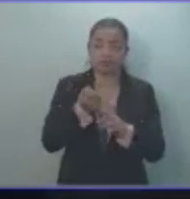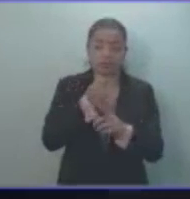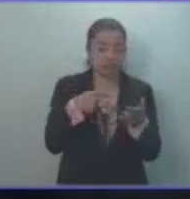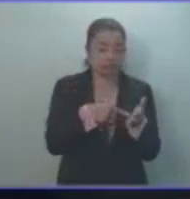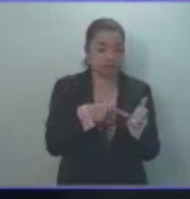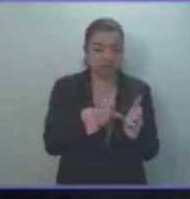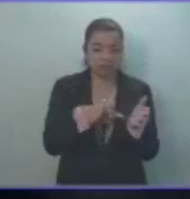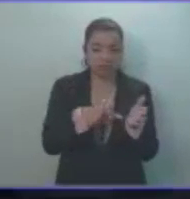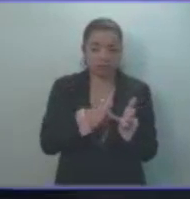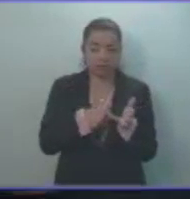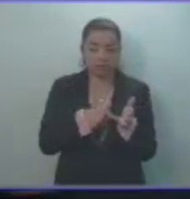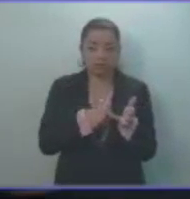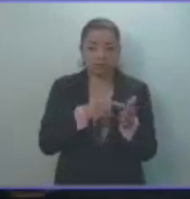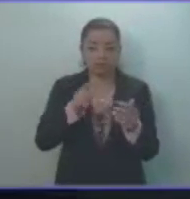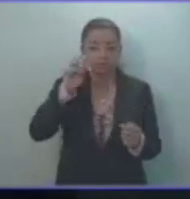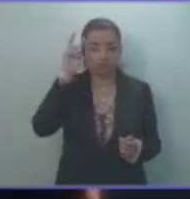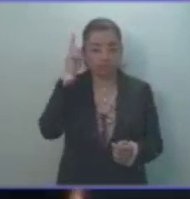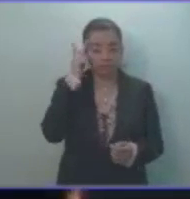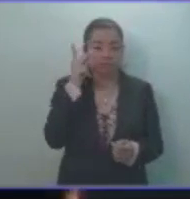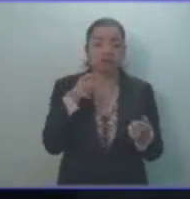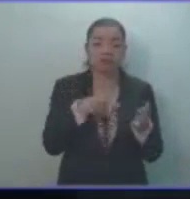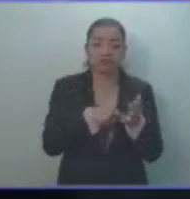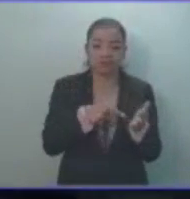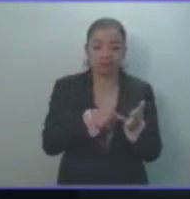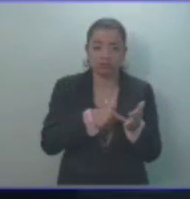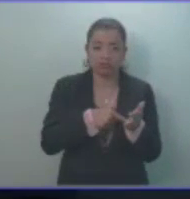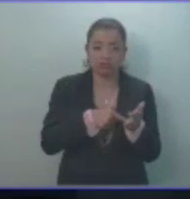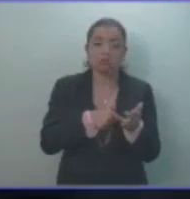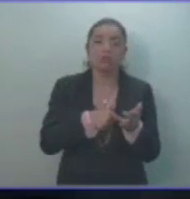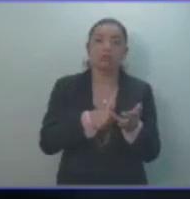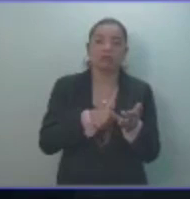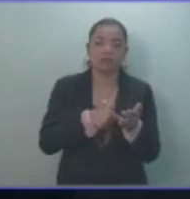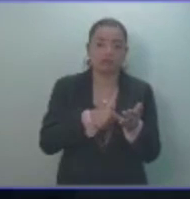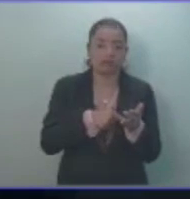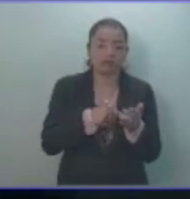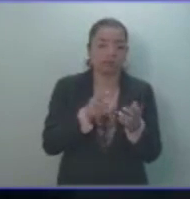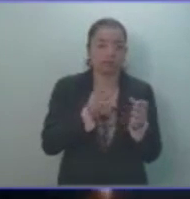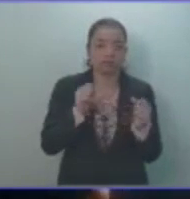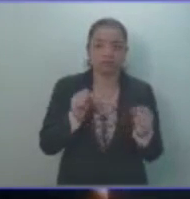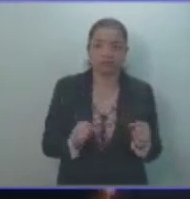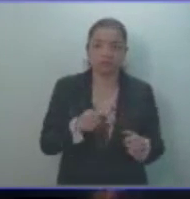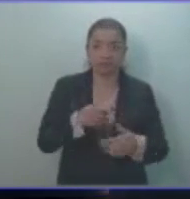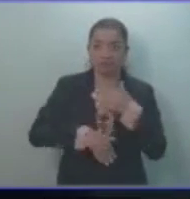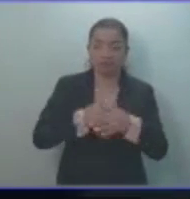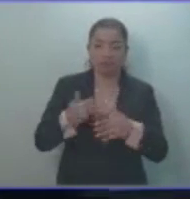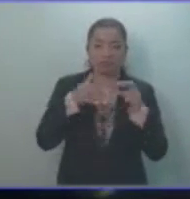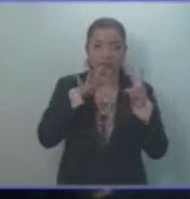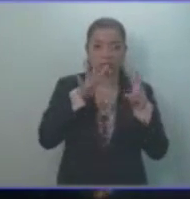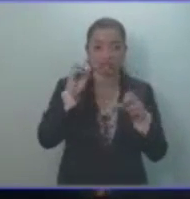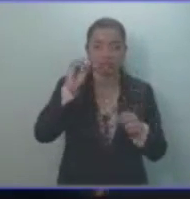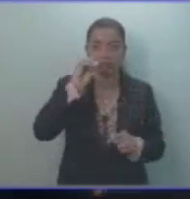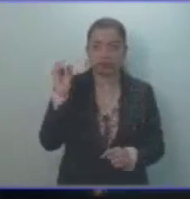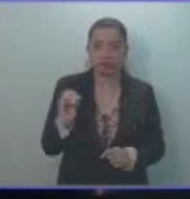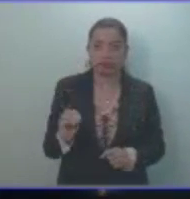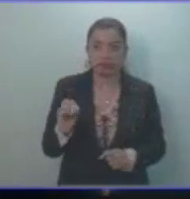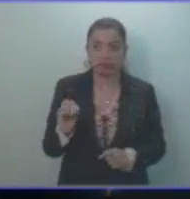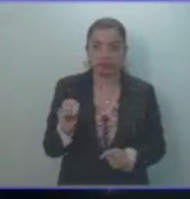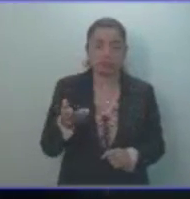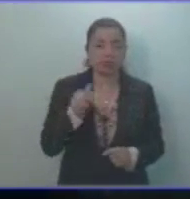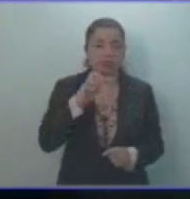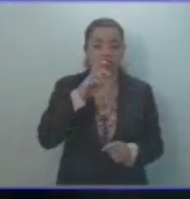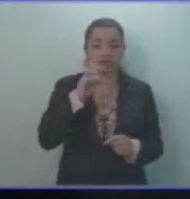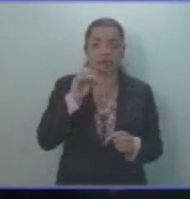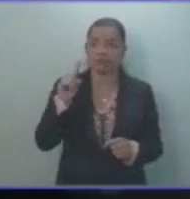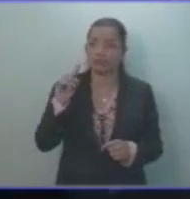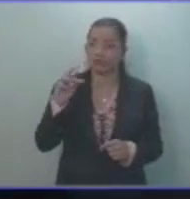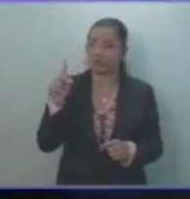pública implican que la deuda con pensiones no puede crecer más allá del 70% a partir del